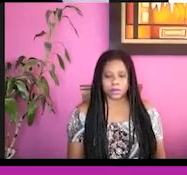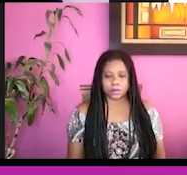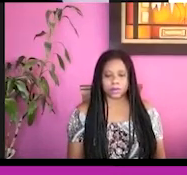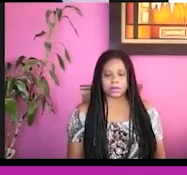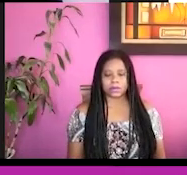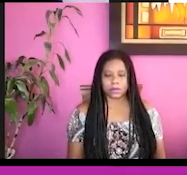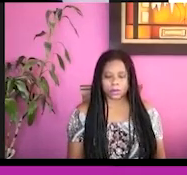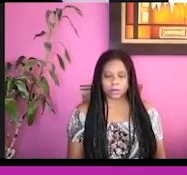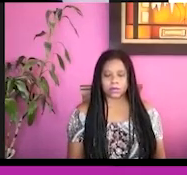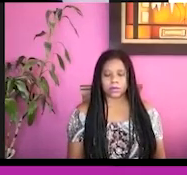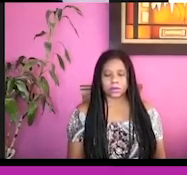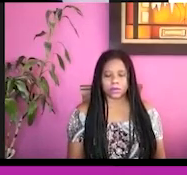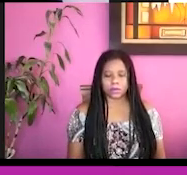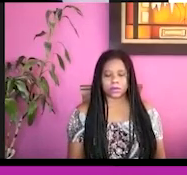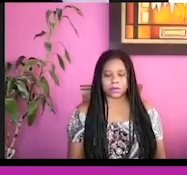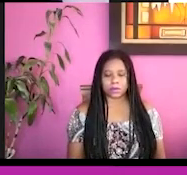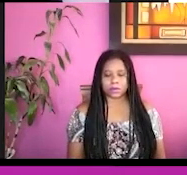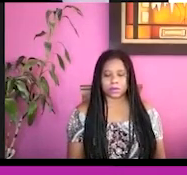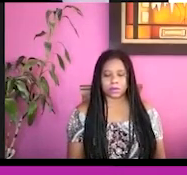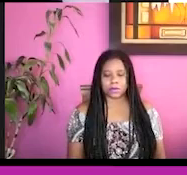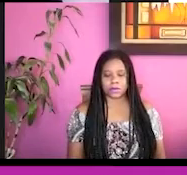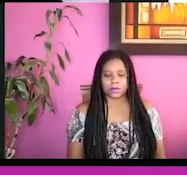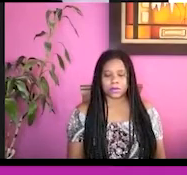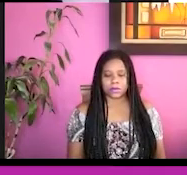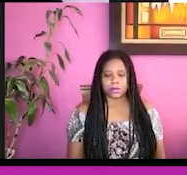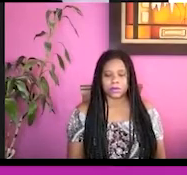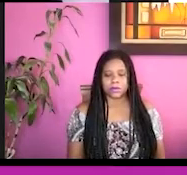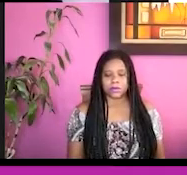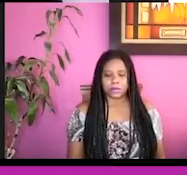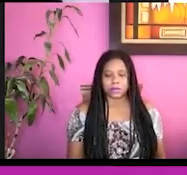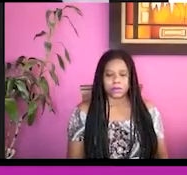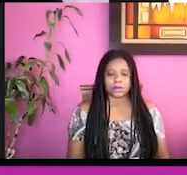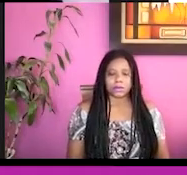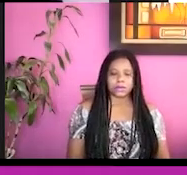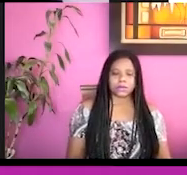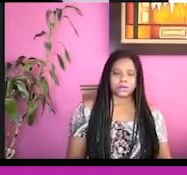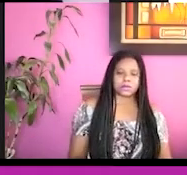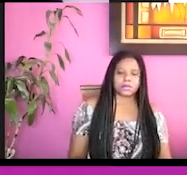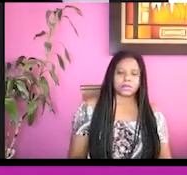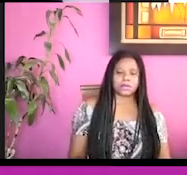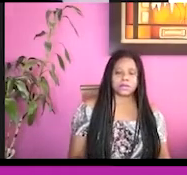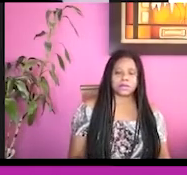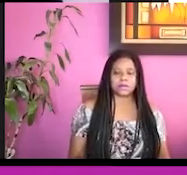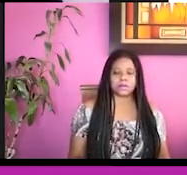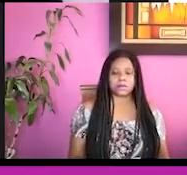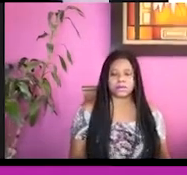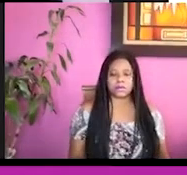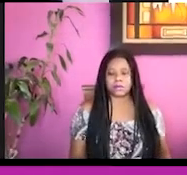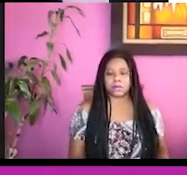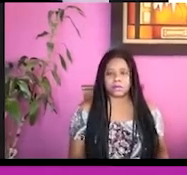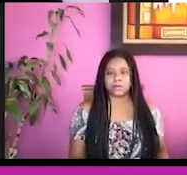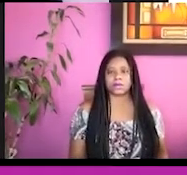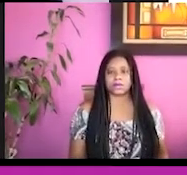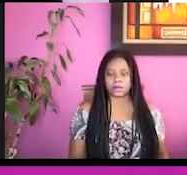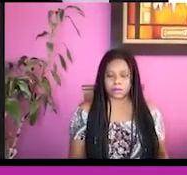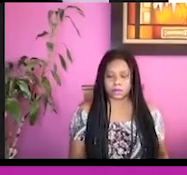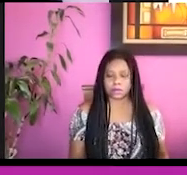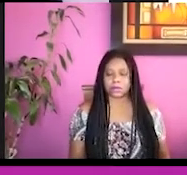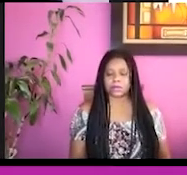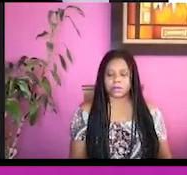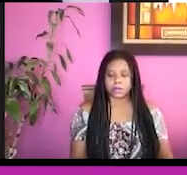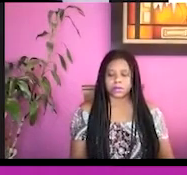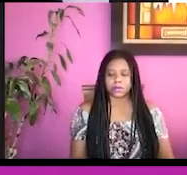porque son los que menos tienen aquellos que están abandonando la escuela. Y frente a ello, pues así como Lindo, hay bastantes directores,